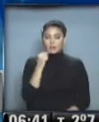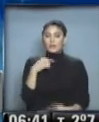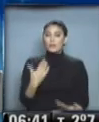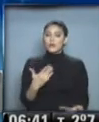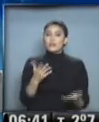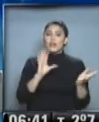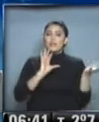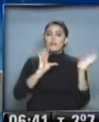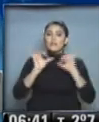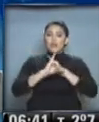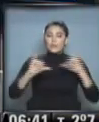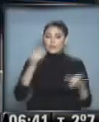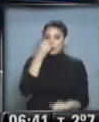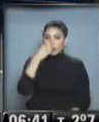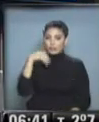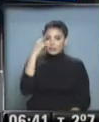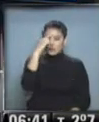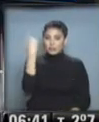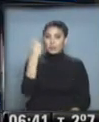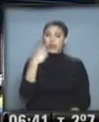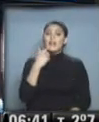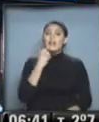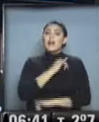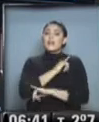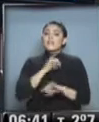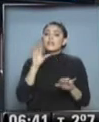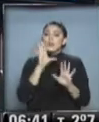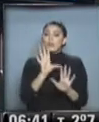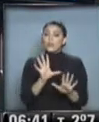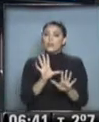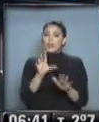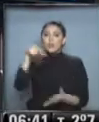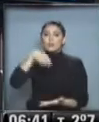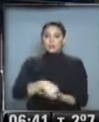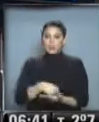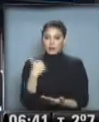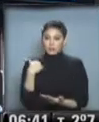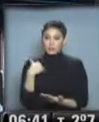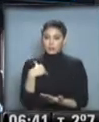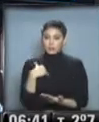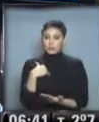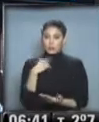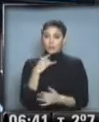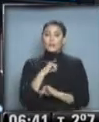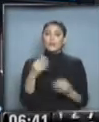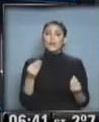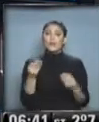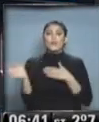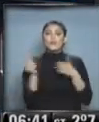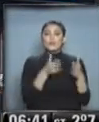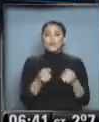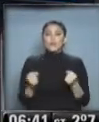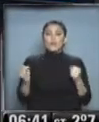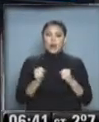tanto, el Servicio Meteorológico Nacional ha emitido un aviso de alerta para el sur argentino que nos está indicando vientos muy fuertes para el sur y